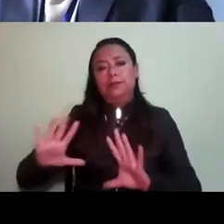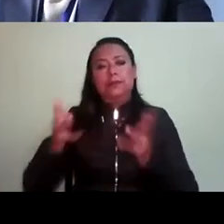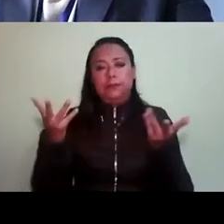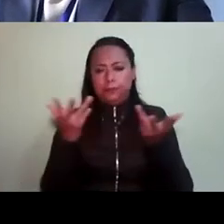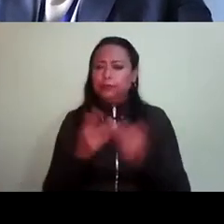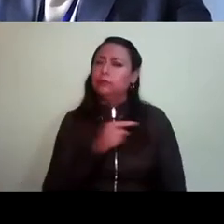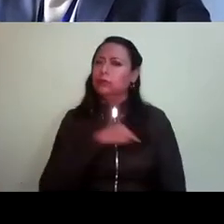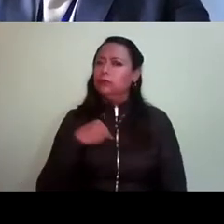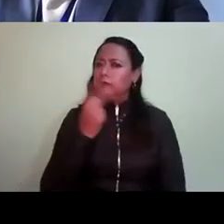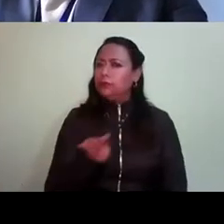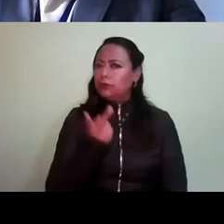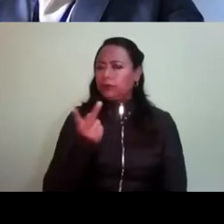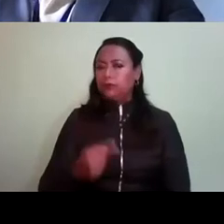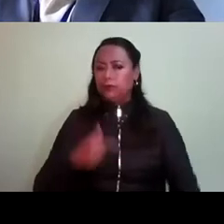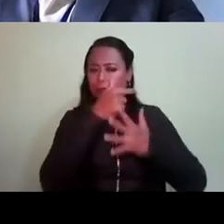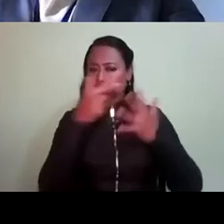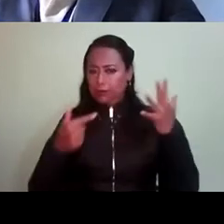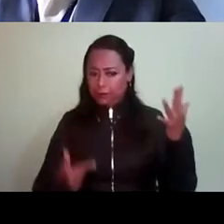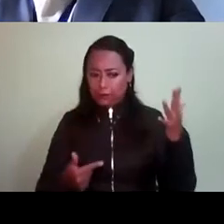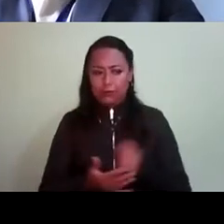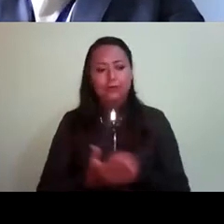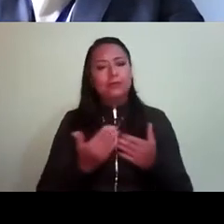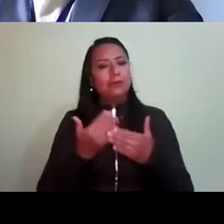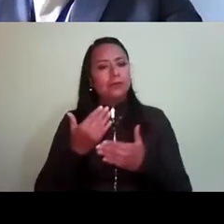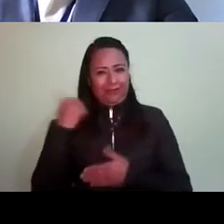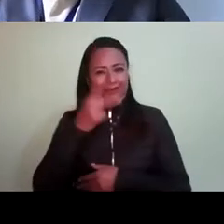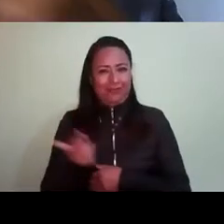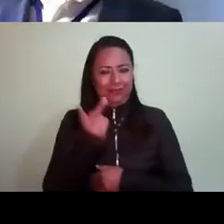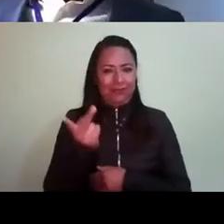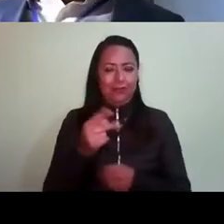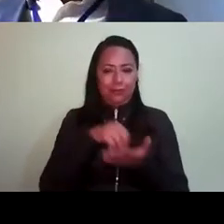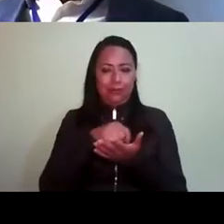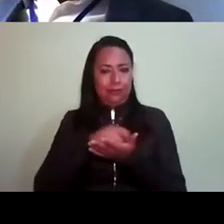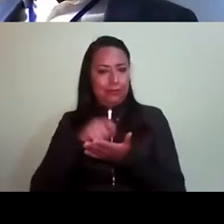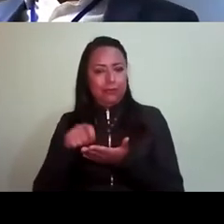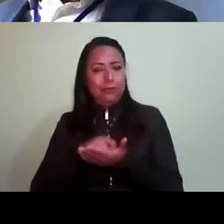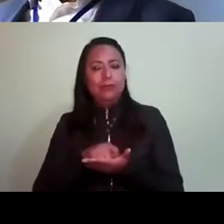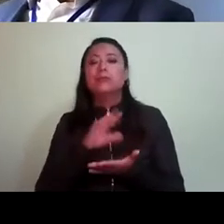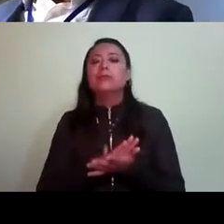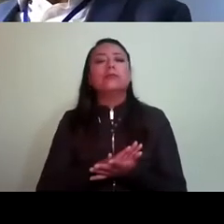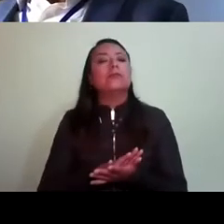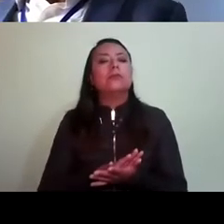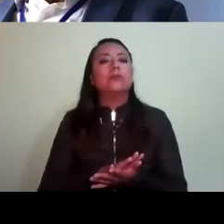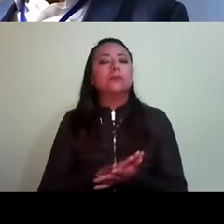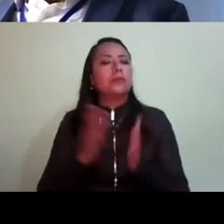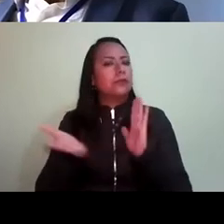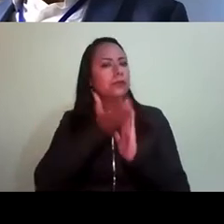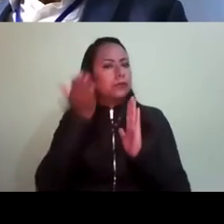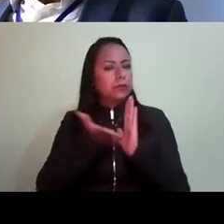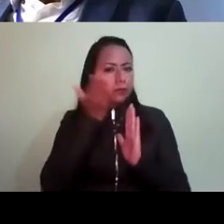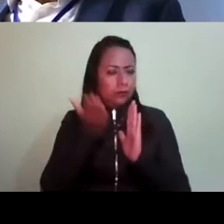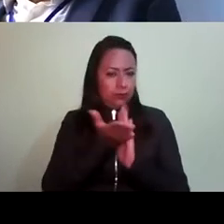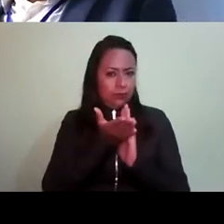le preguntamos en el listado de las preguntas que escribimos, ¿qué obras particularmente